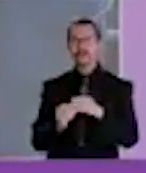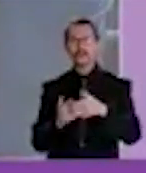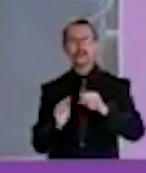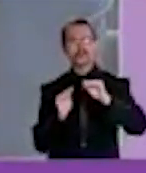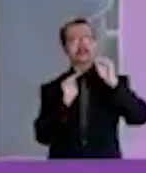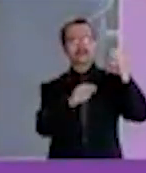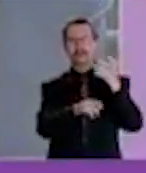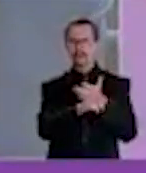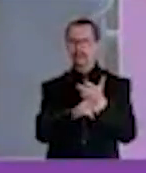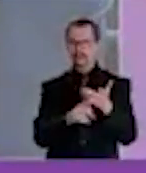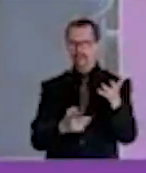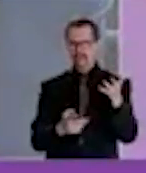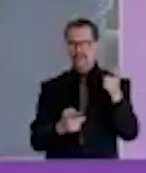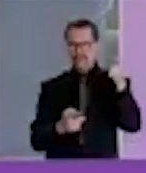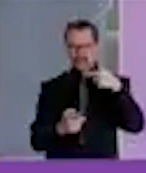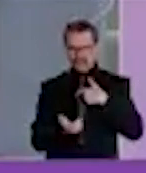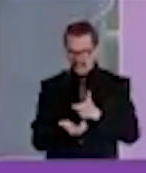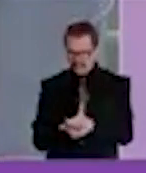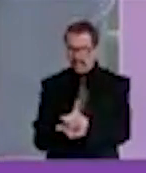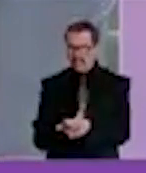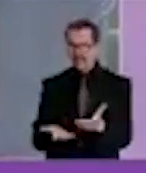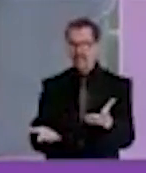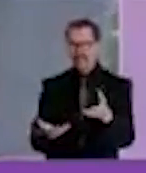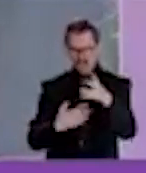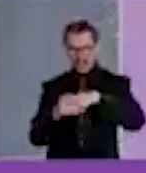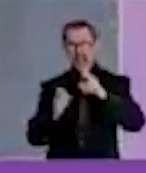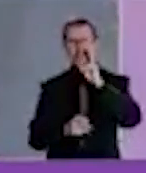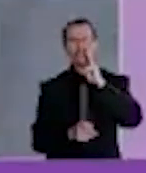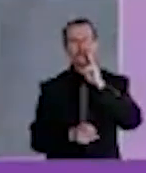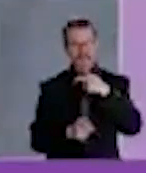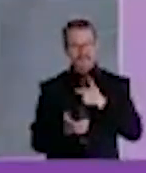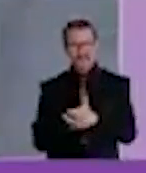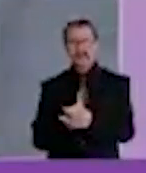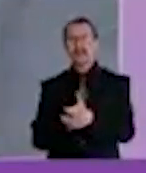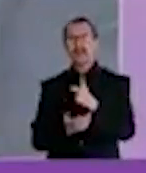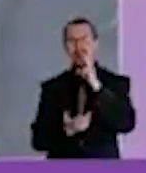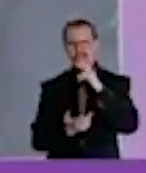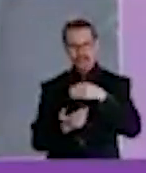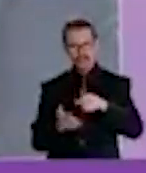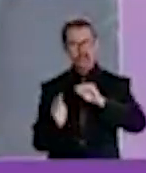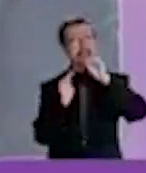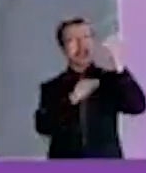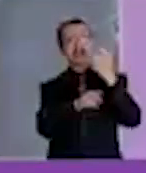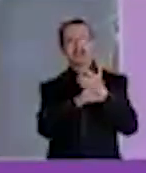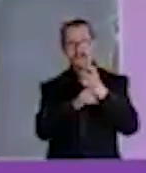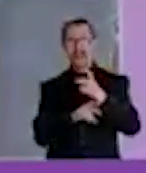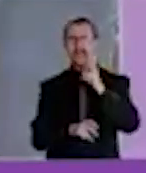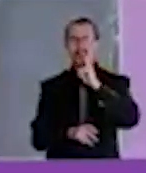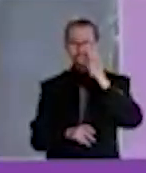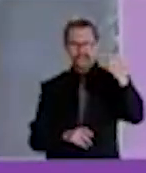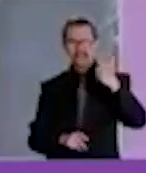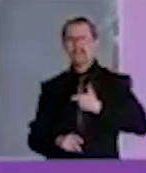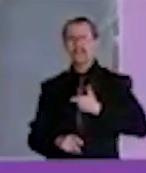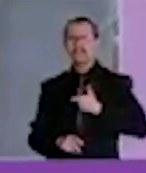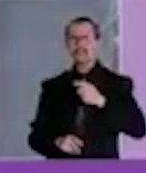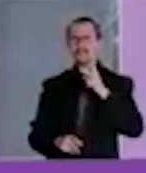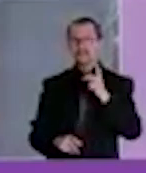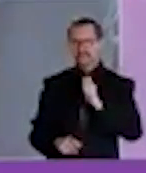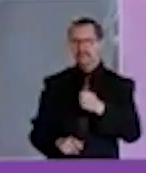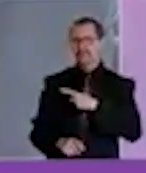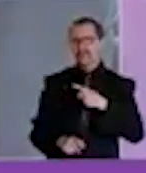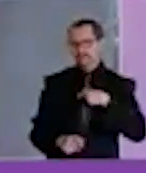que cobrarle y eso puede él si él quiere y finalmente lo que él pueda hacer del otro lado no más que nosotros no pagaríamos